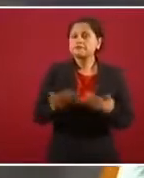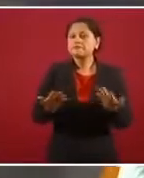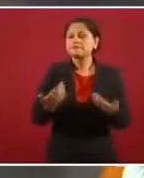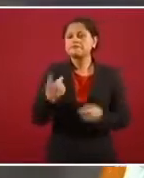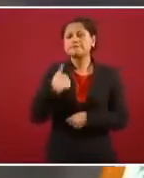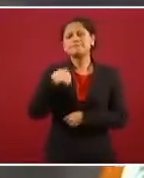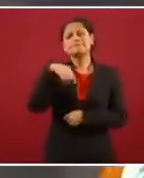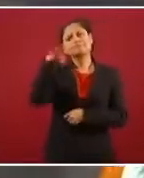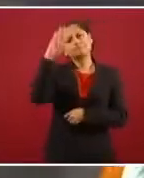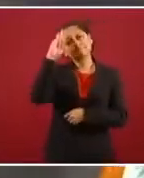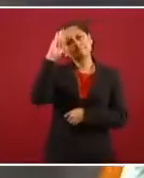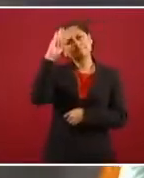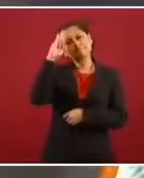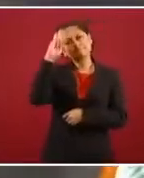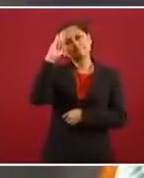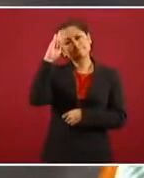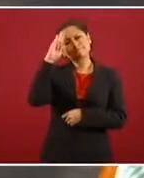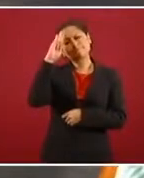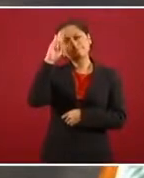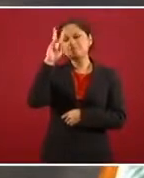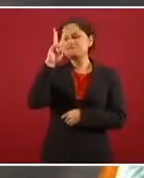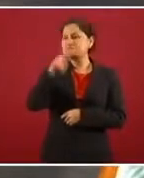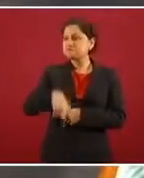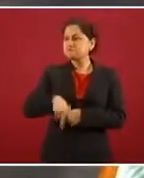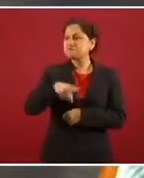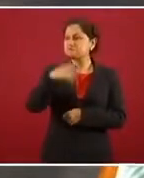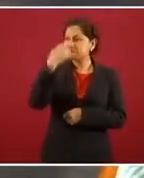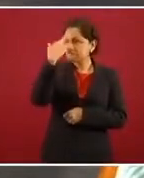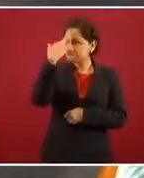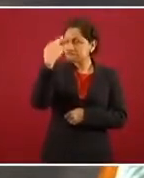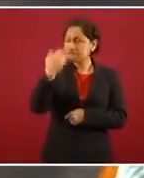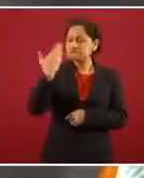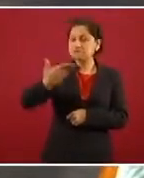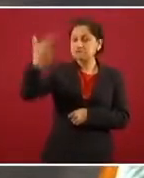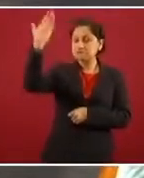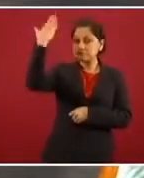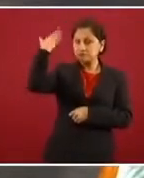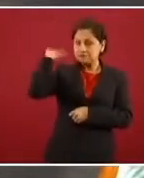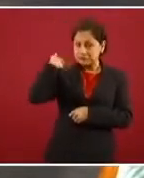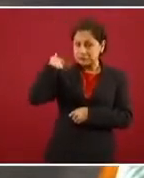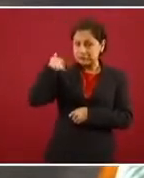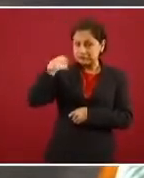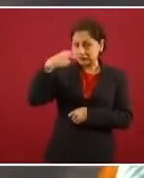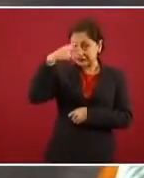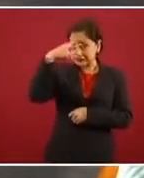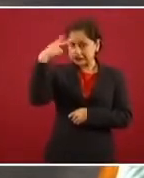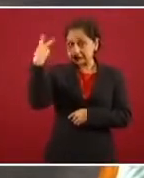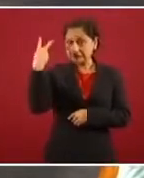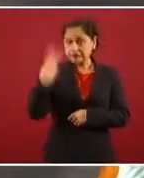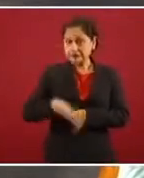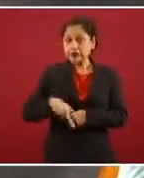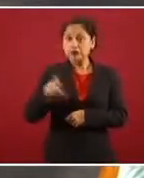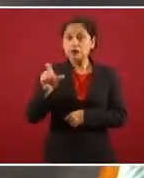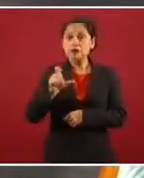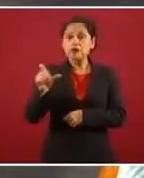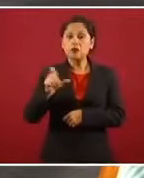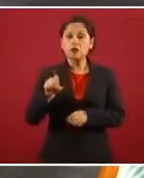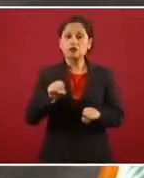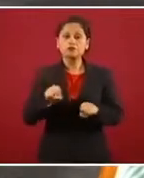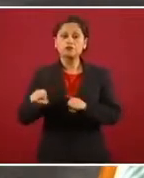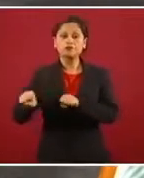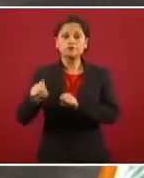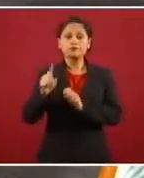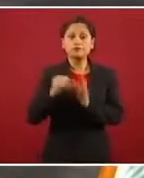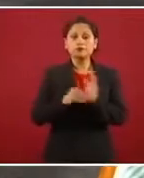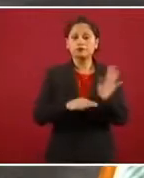del 85, en ese estado mexicano, que pese a venir de recurrentes devaluaciones,